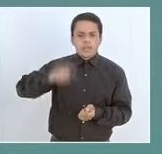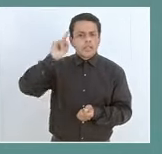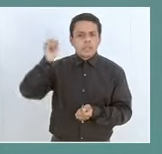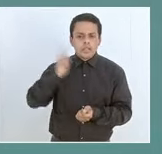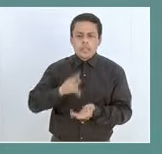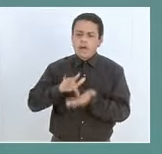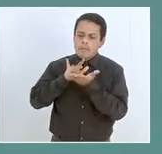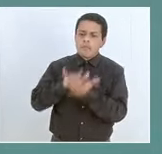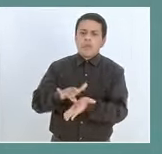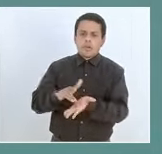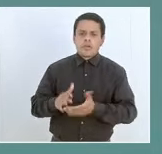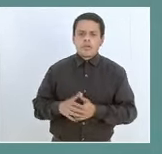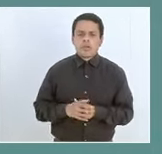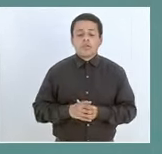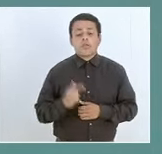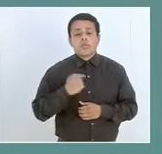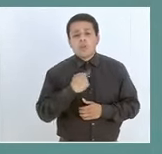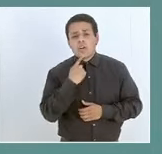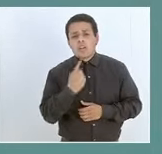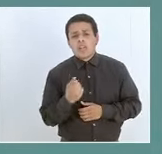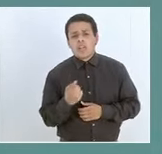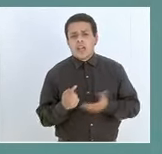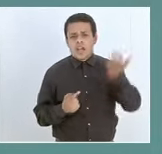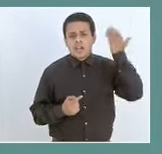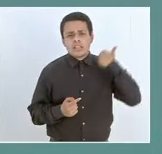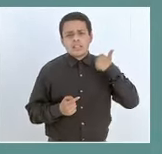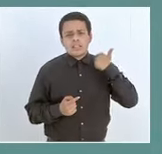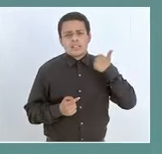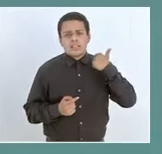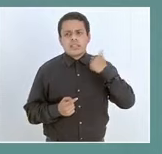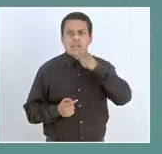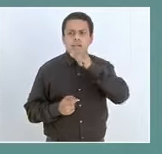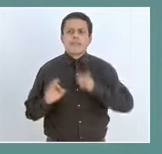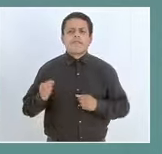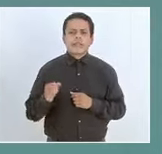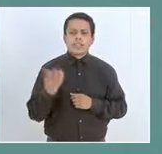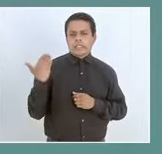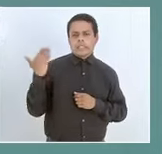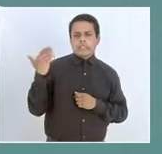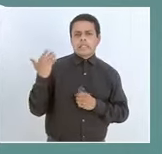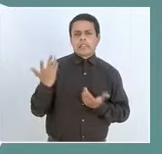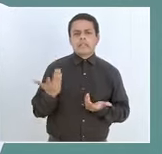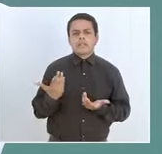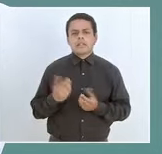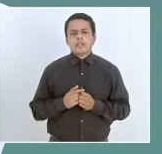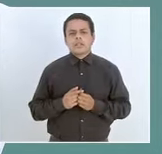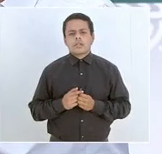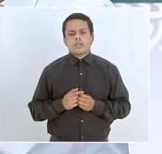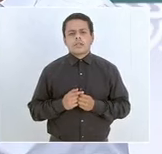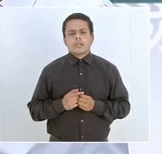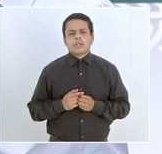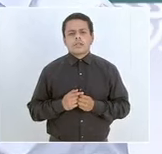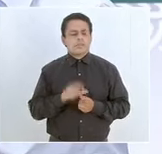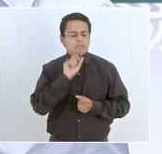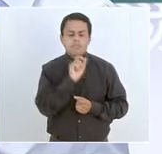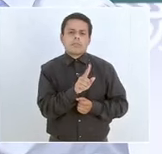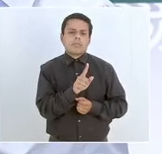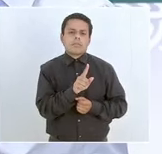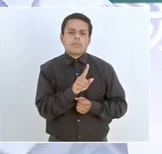Zacatecas. Esto lo dije en Fresnillo hace un momento, pero